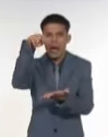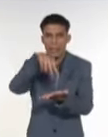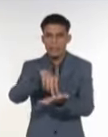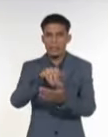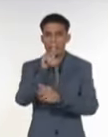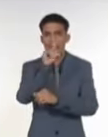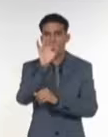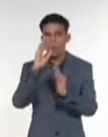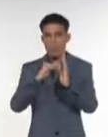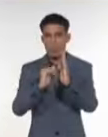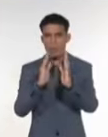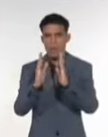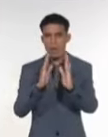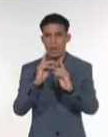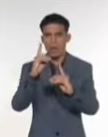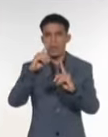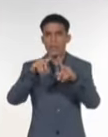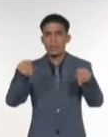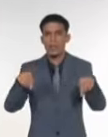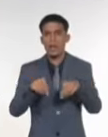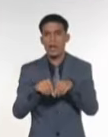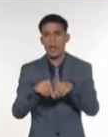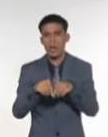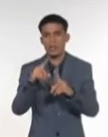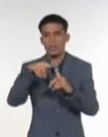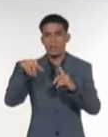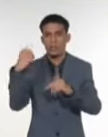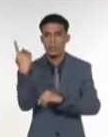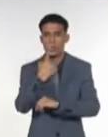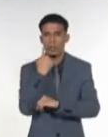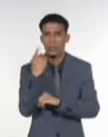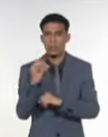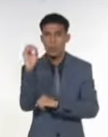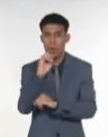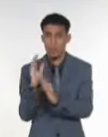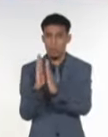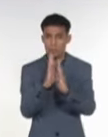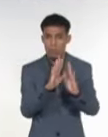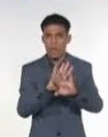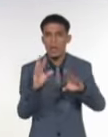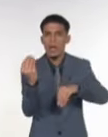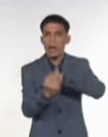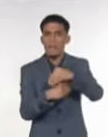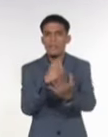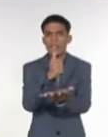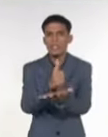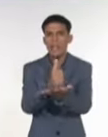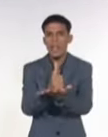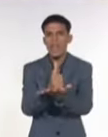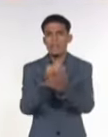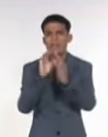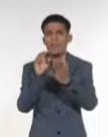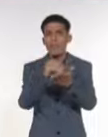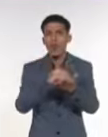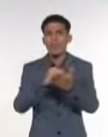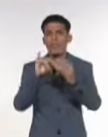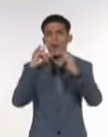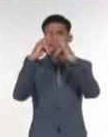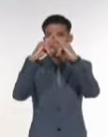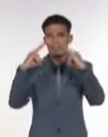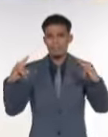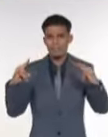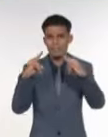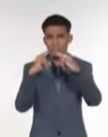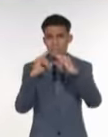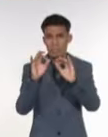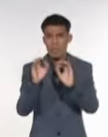la Sala Avellaneda del Teatro Nacional. Sus organizadores decidieron cambiar la sede habitual de la Carpa Trompoloco para proporcionar